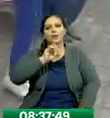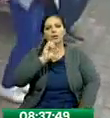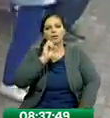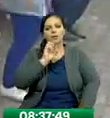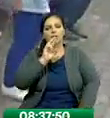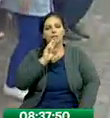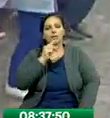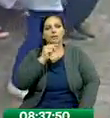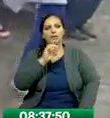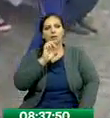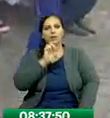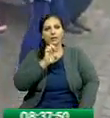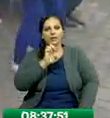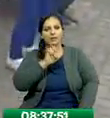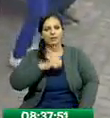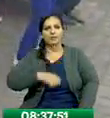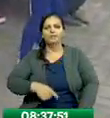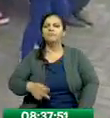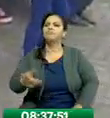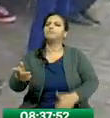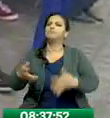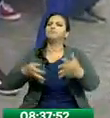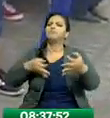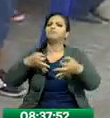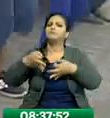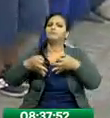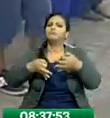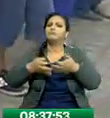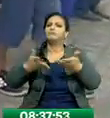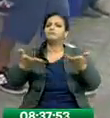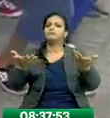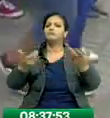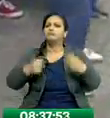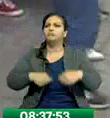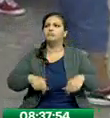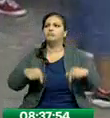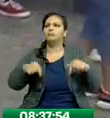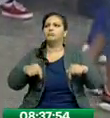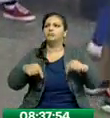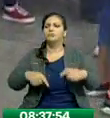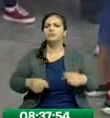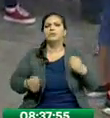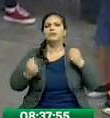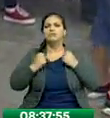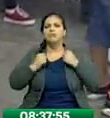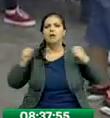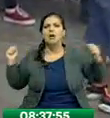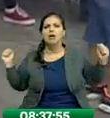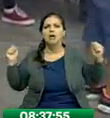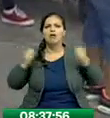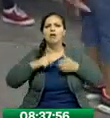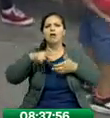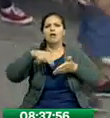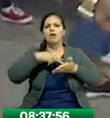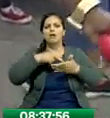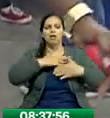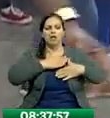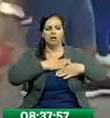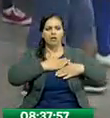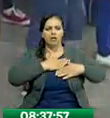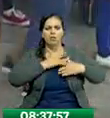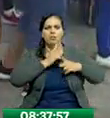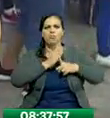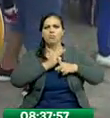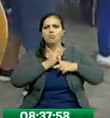calderón ello va a explicar el concepto y el motivo y en esta presencia y la presencia de toda la gente que está esta